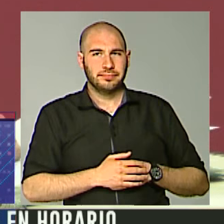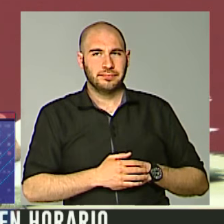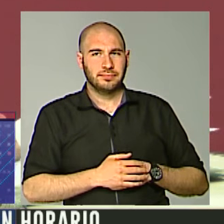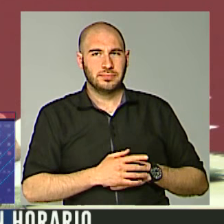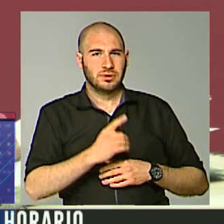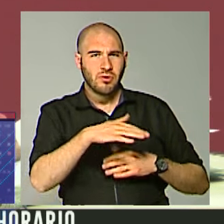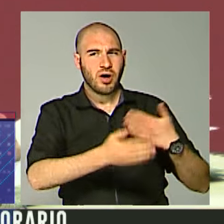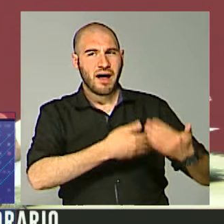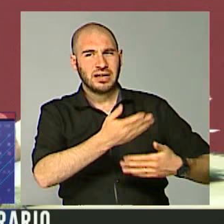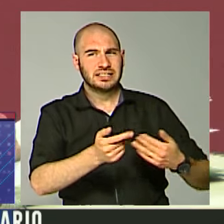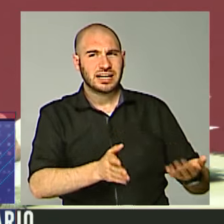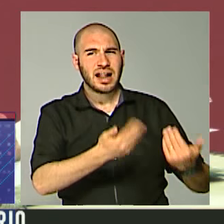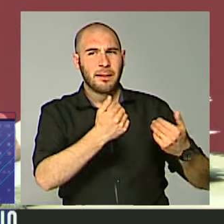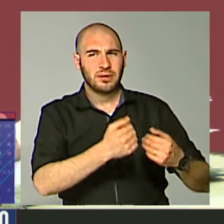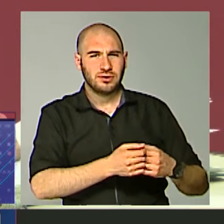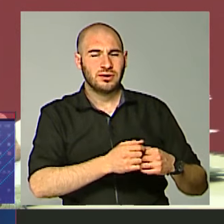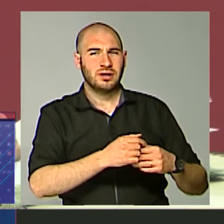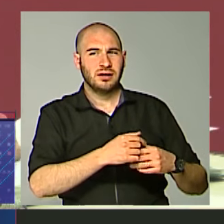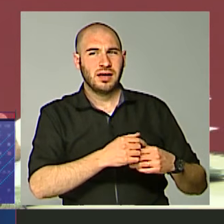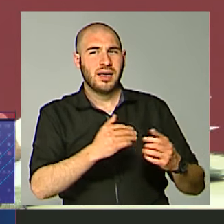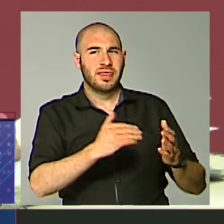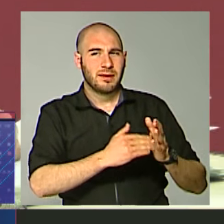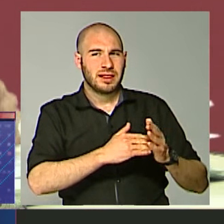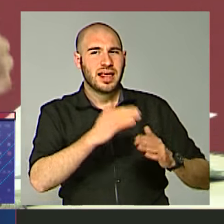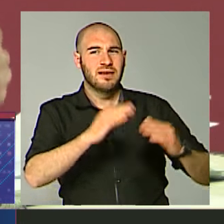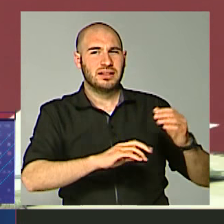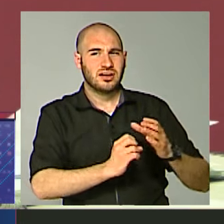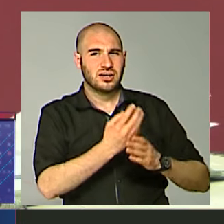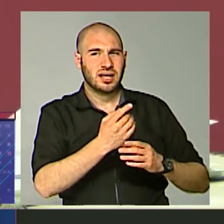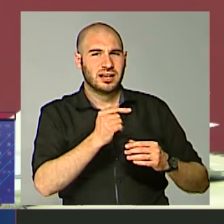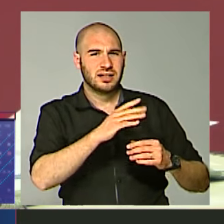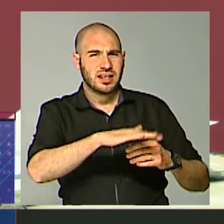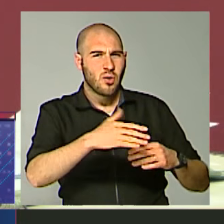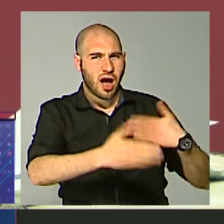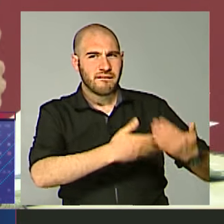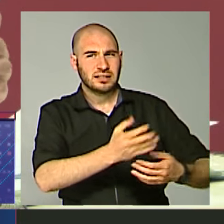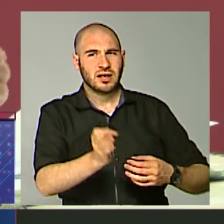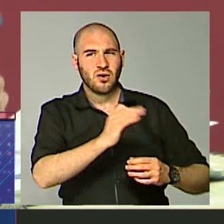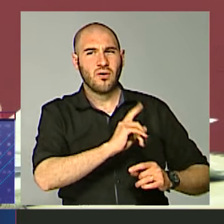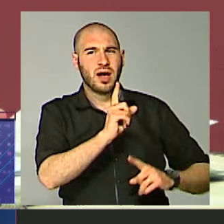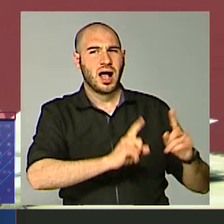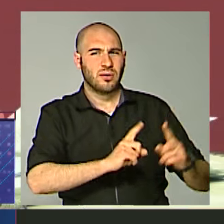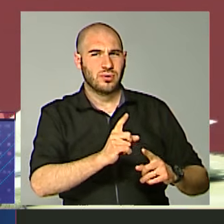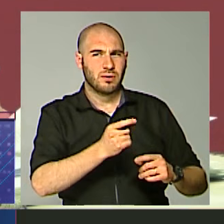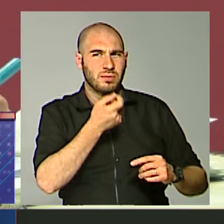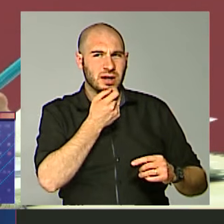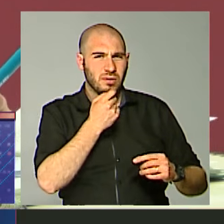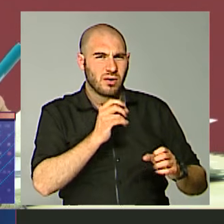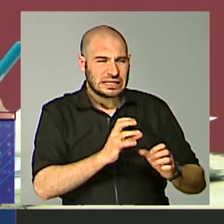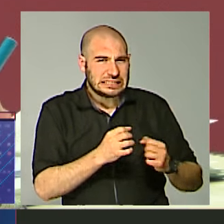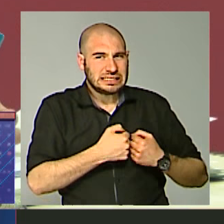van avanzando mucho más rápido todo a nivel tecnológico, ¿y los chicos están avanzados o hay algunos que por ahí pueden estar un poco más